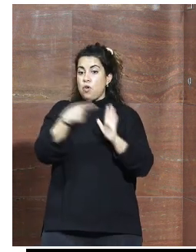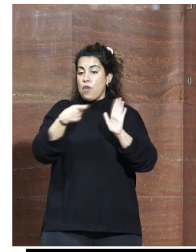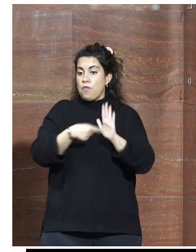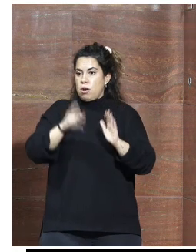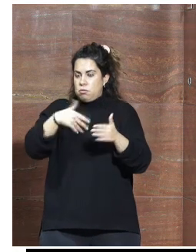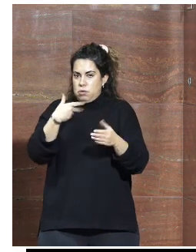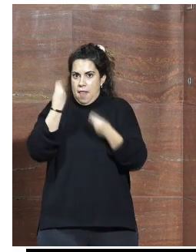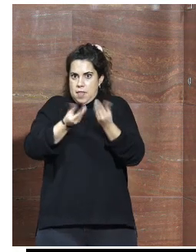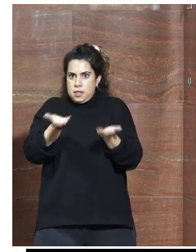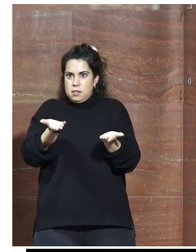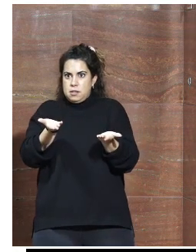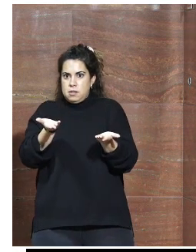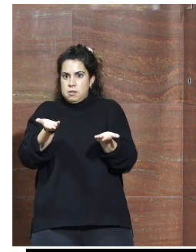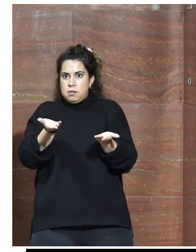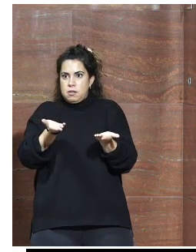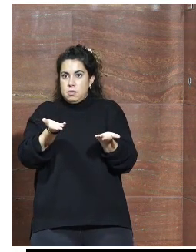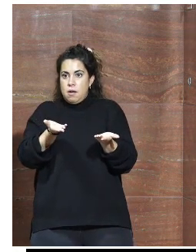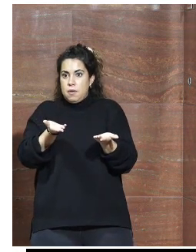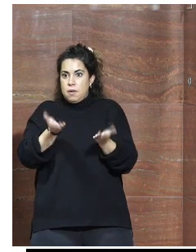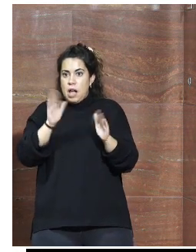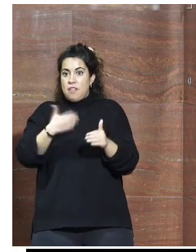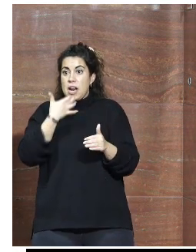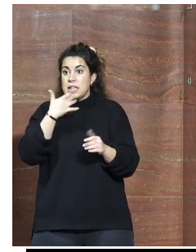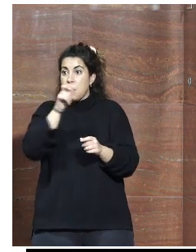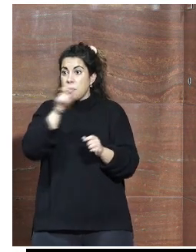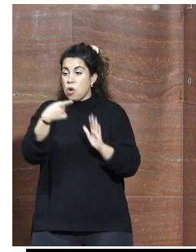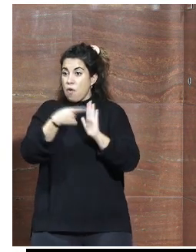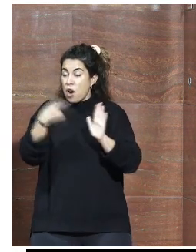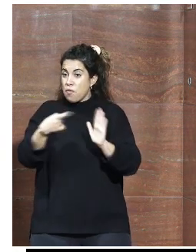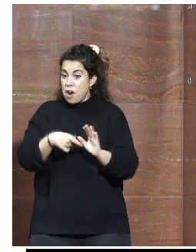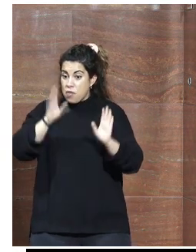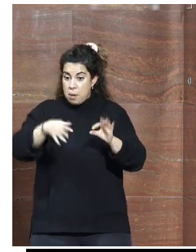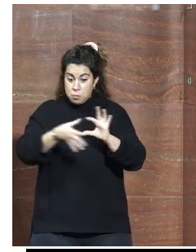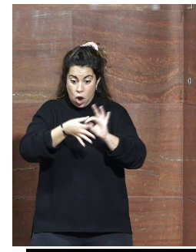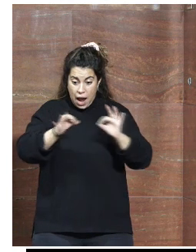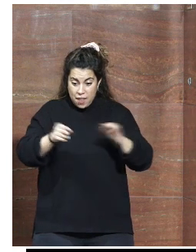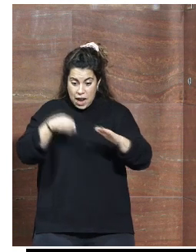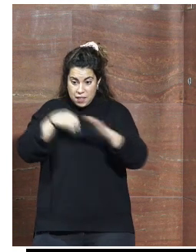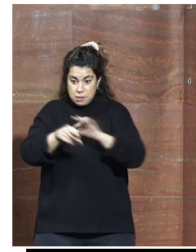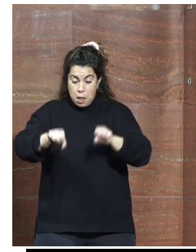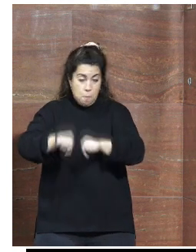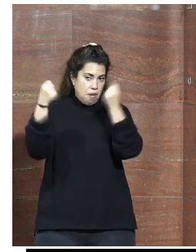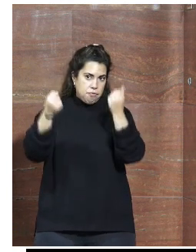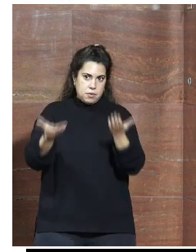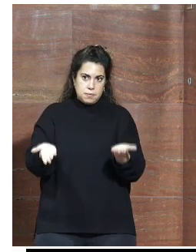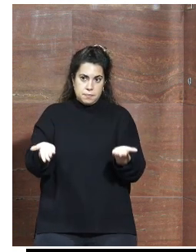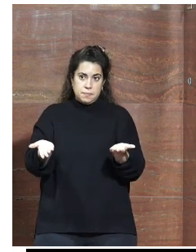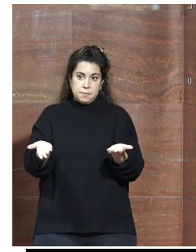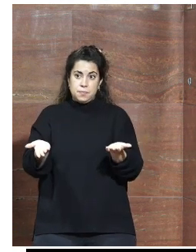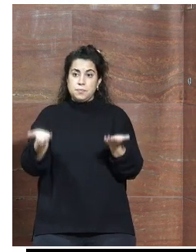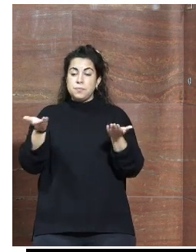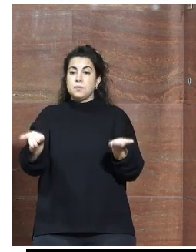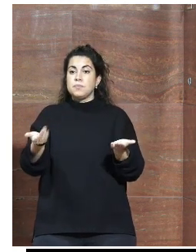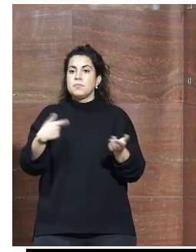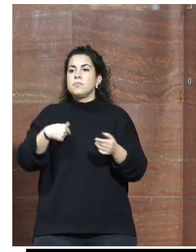no os dais cuenta que es que lo rompéis, es que rompéis la cadena de la accesibilidad. Y bueno, pues ahí